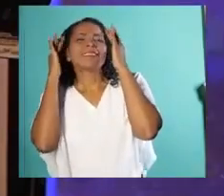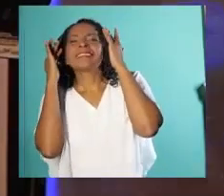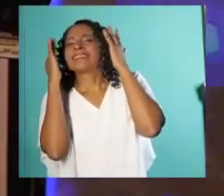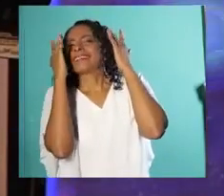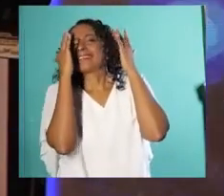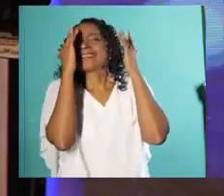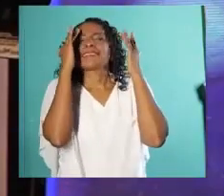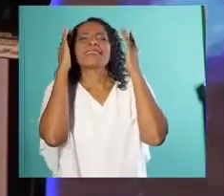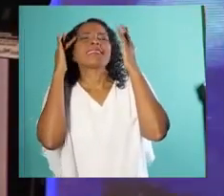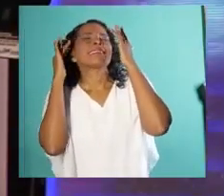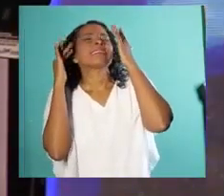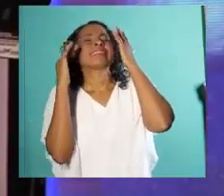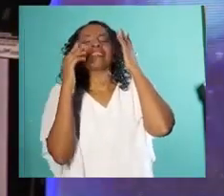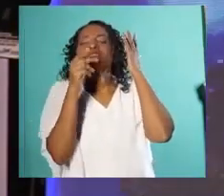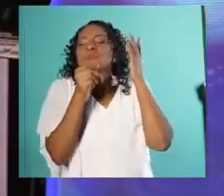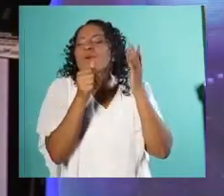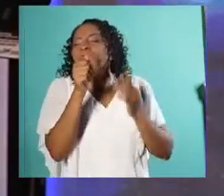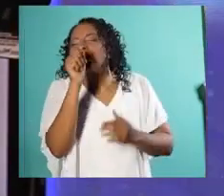la